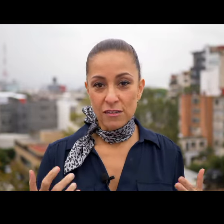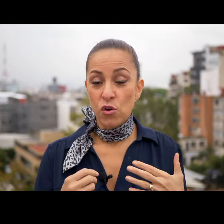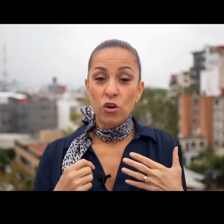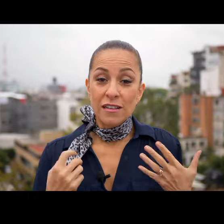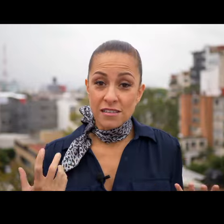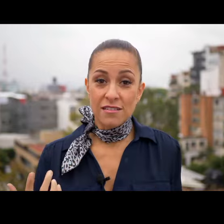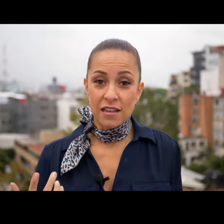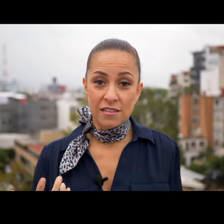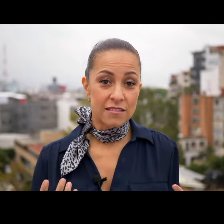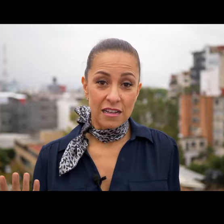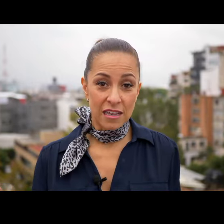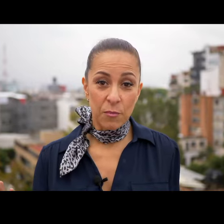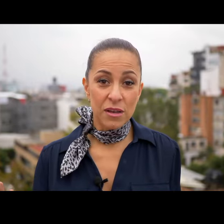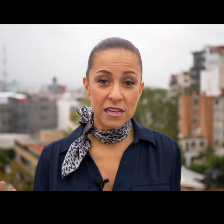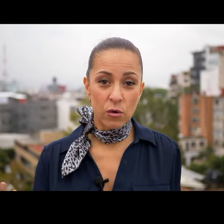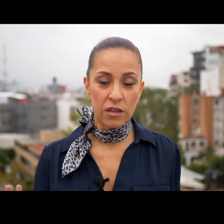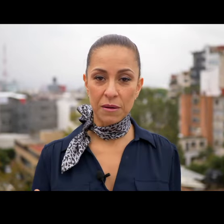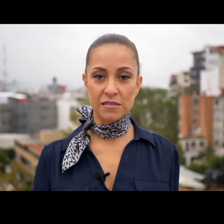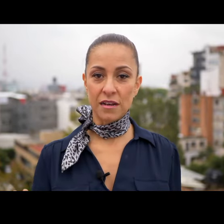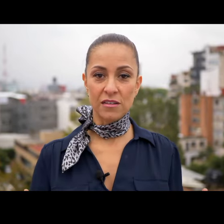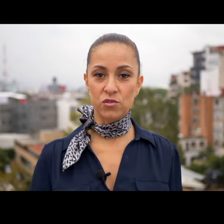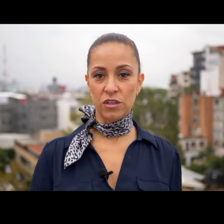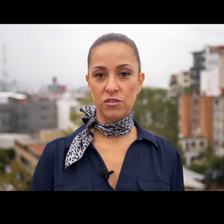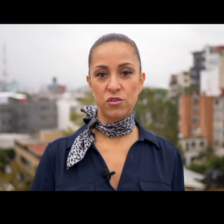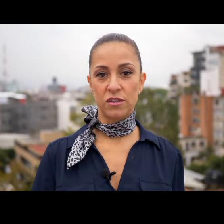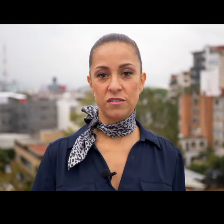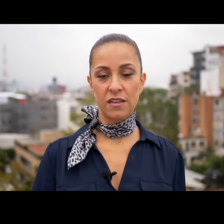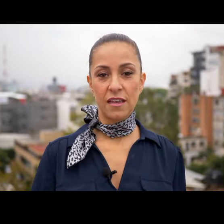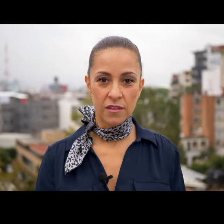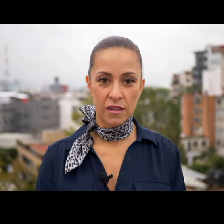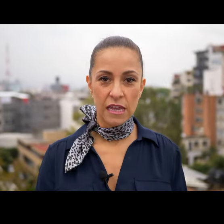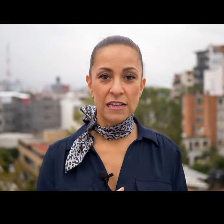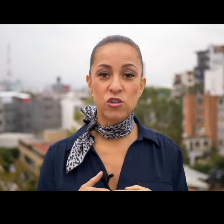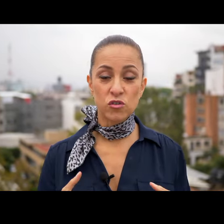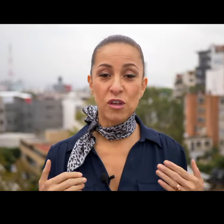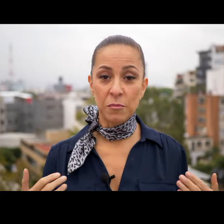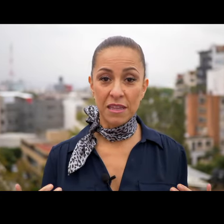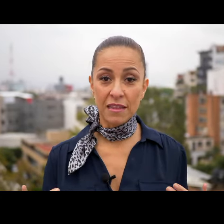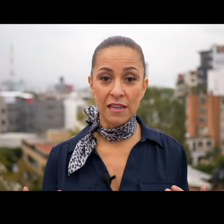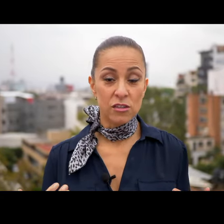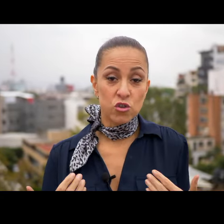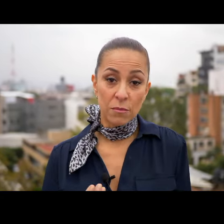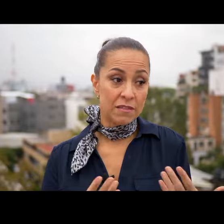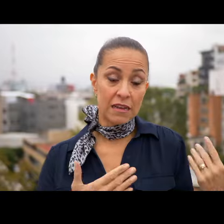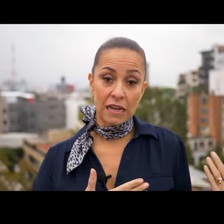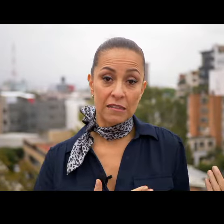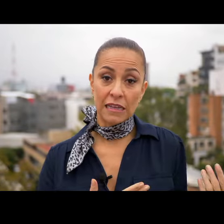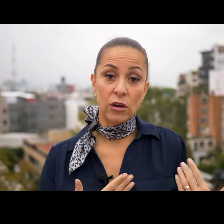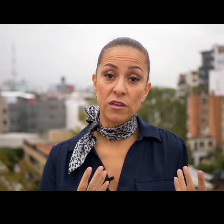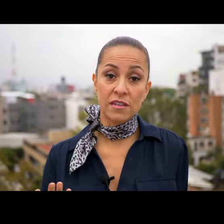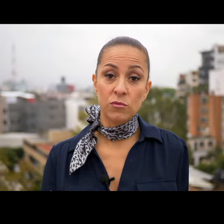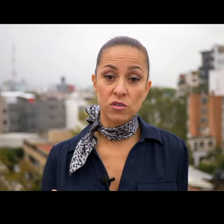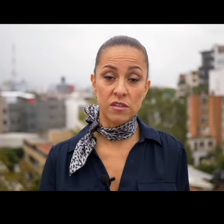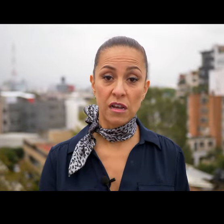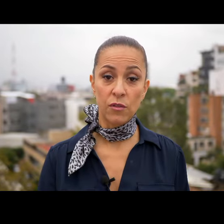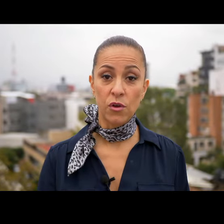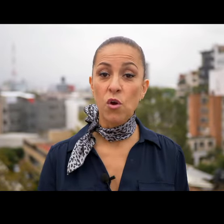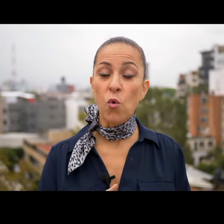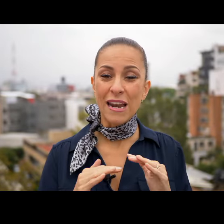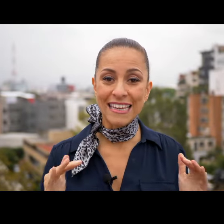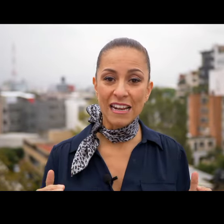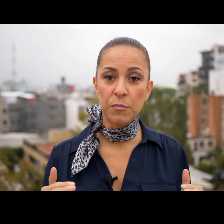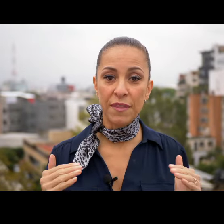los links o las instancias a las que puedes acudir para hacer las consignaciones. Esto no se limita solamente a la gente que hoy estamos de